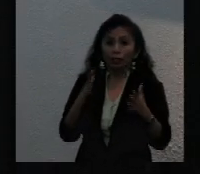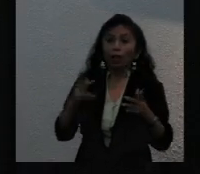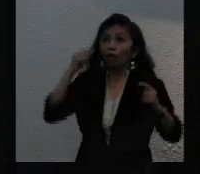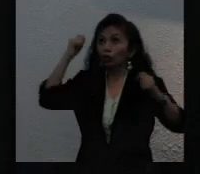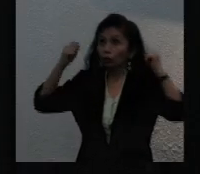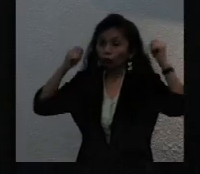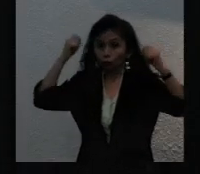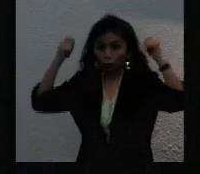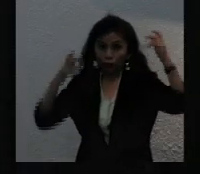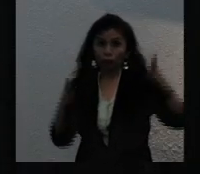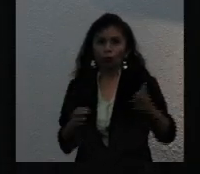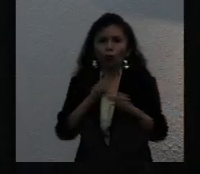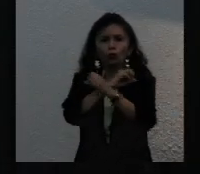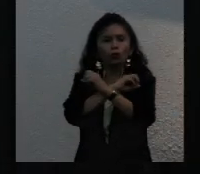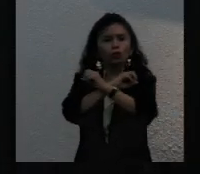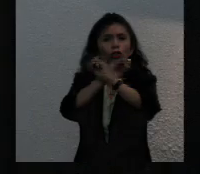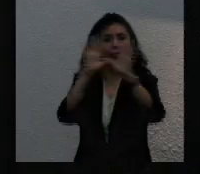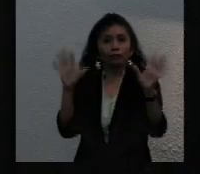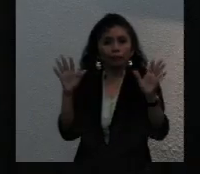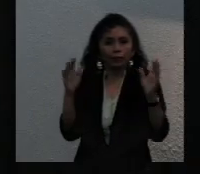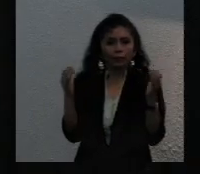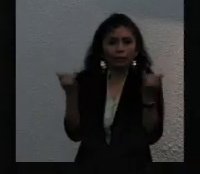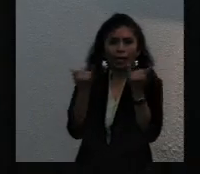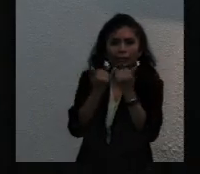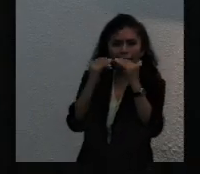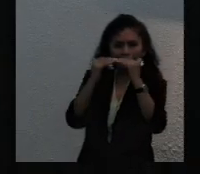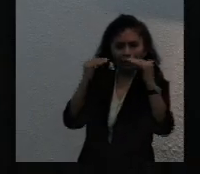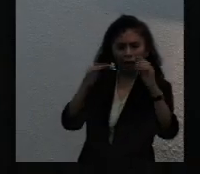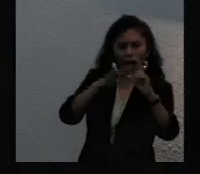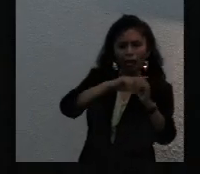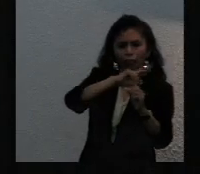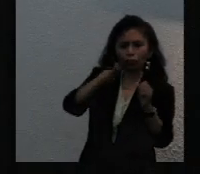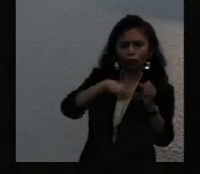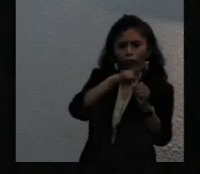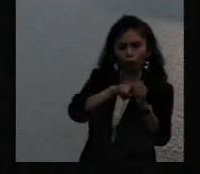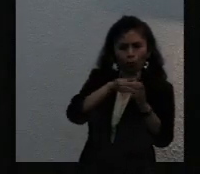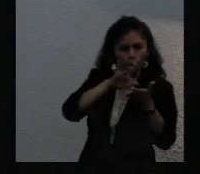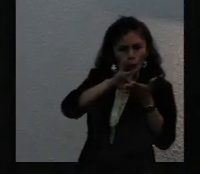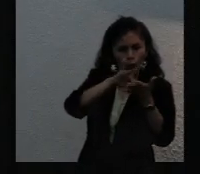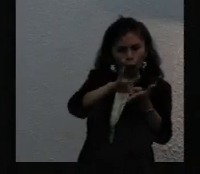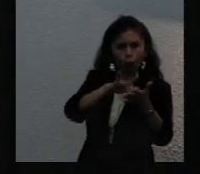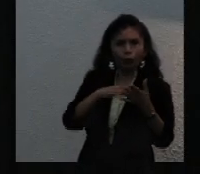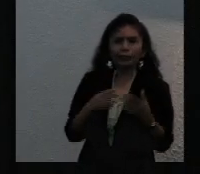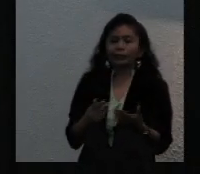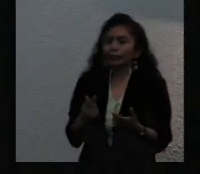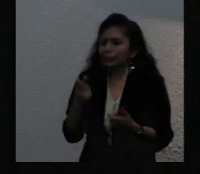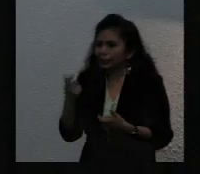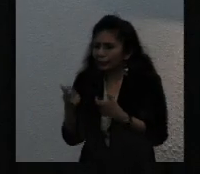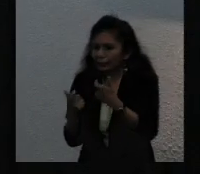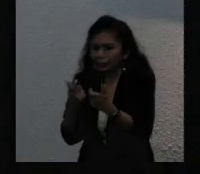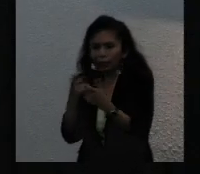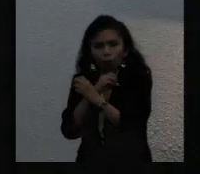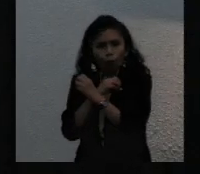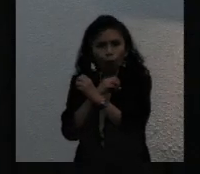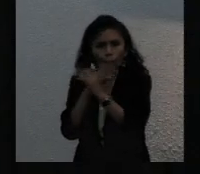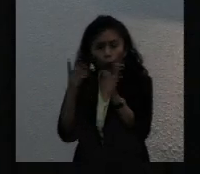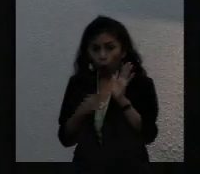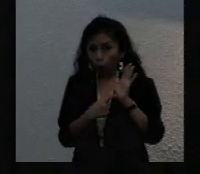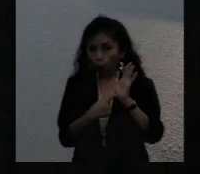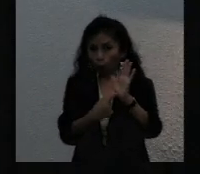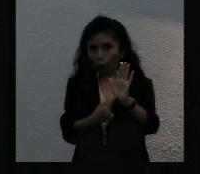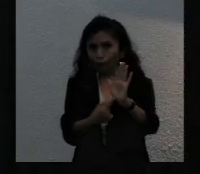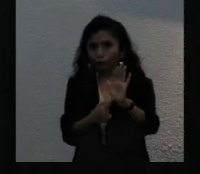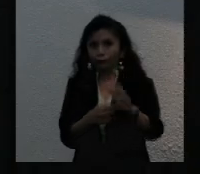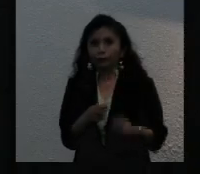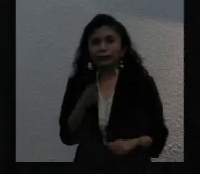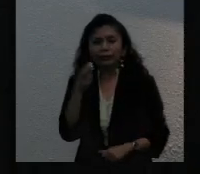turismo, transparencia, equilibrio ecológico, fideicomisos que no solamente transparentan la rendición de cuentas,